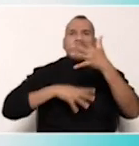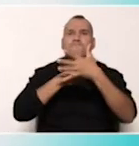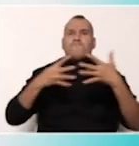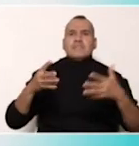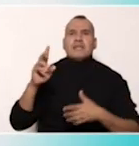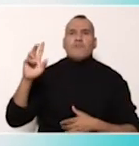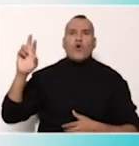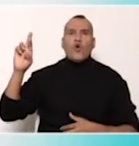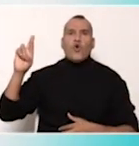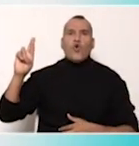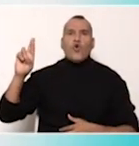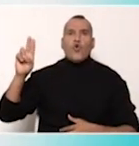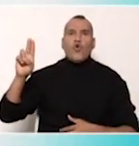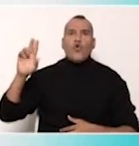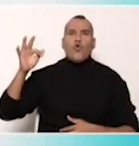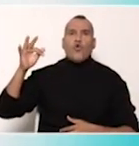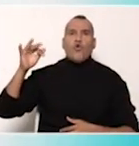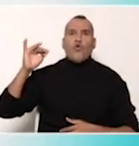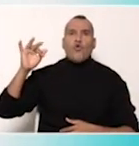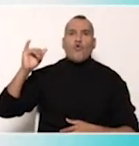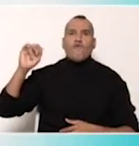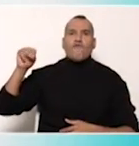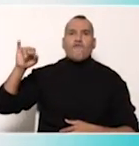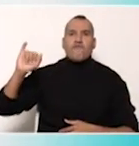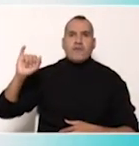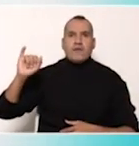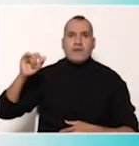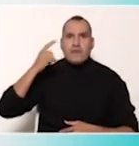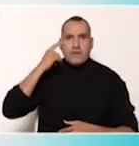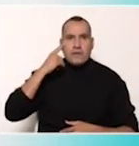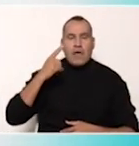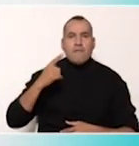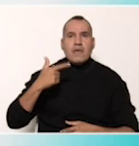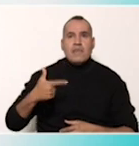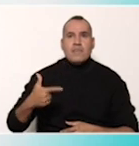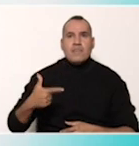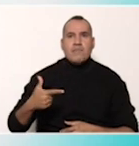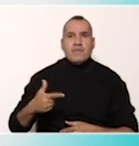de Ruffini p de x dividido entre q de x.